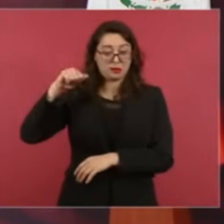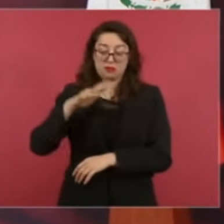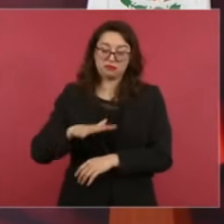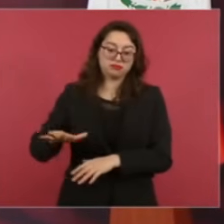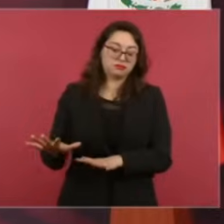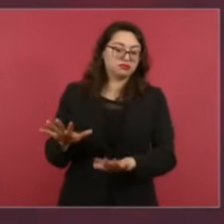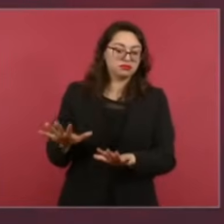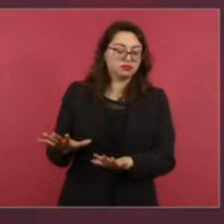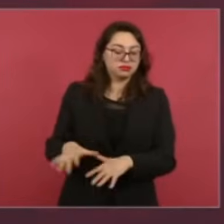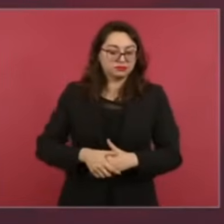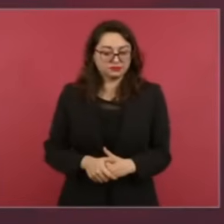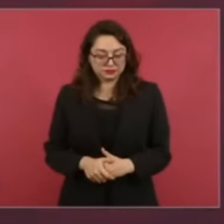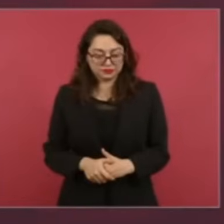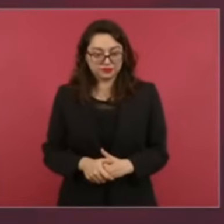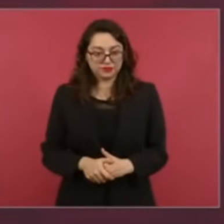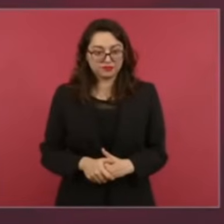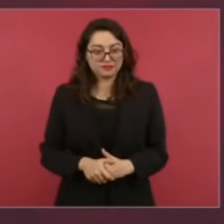Pero de eso